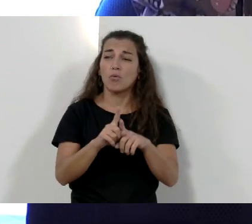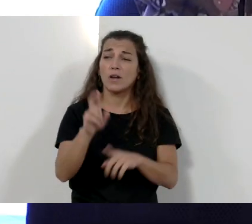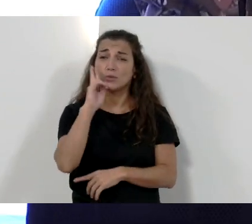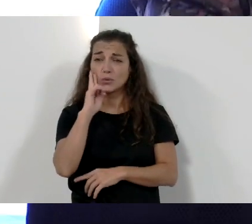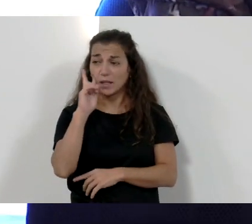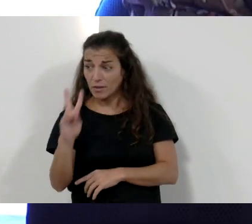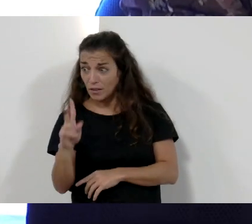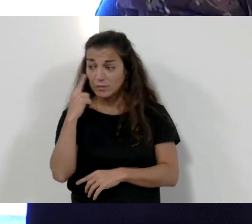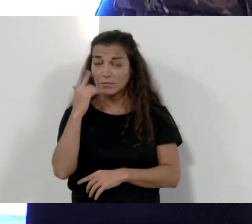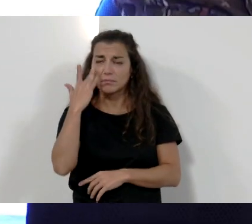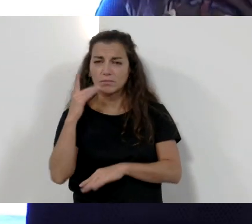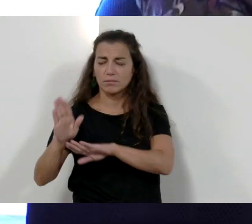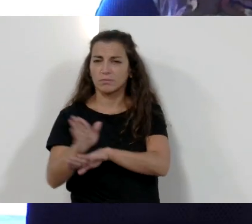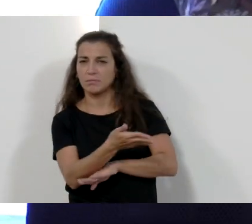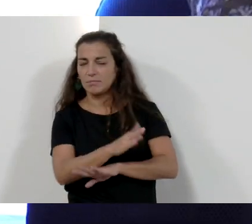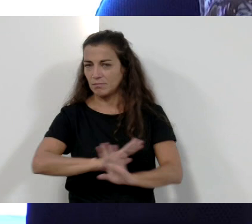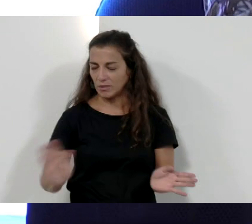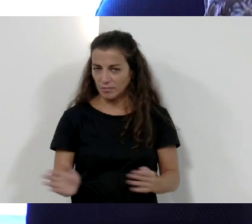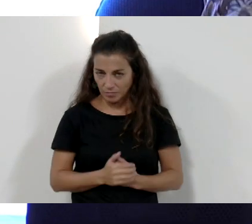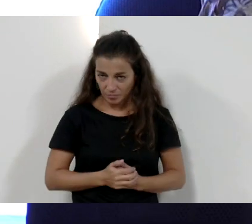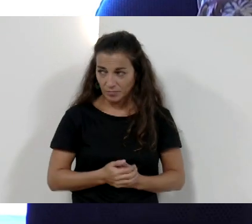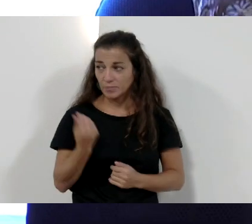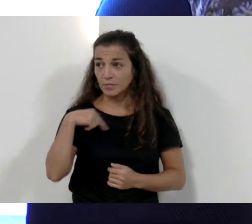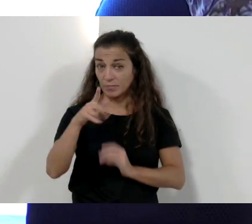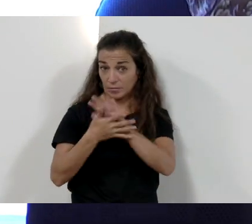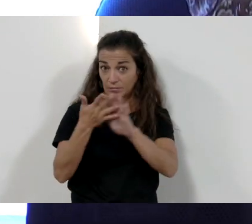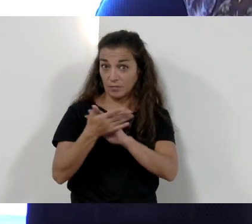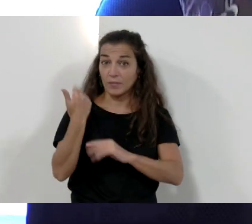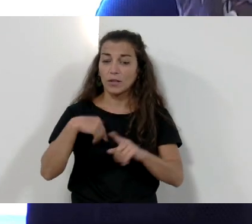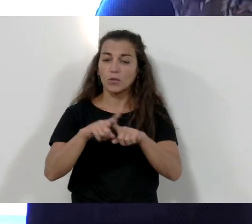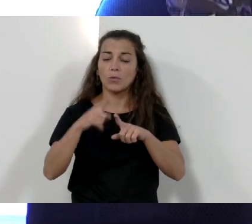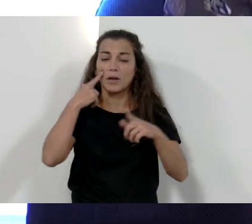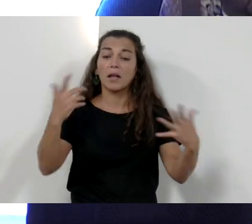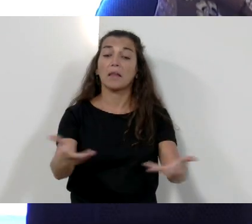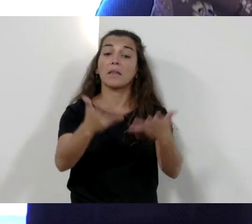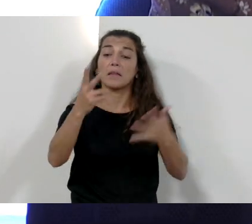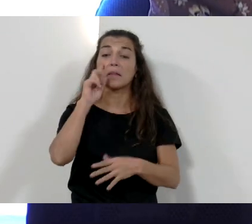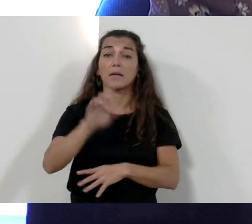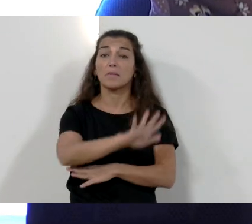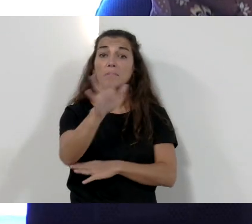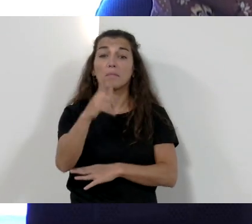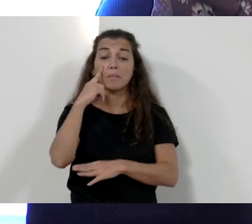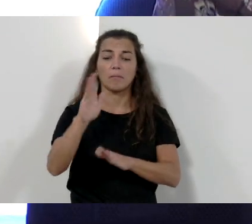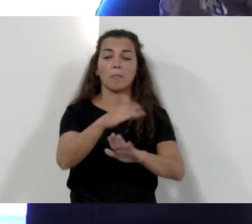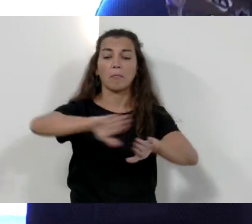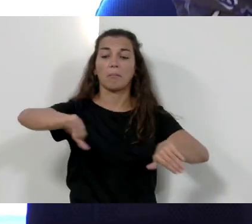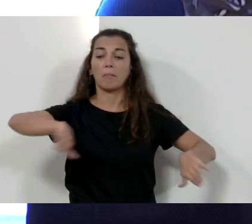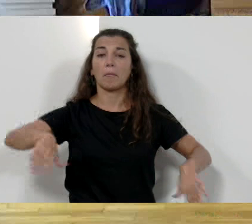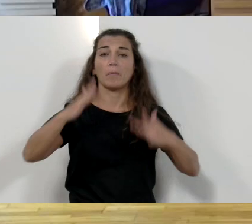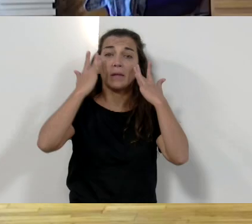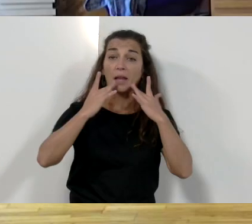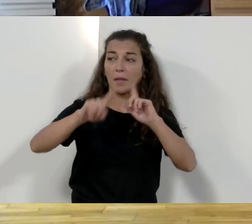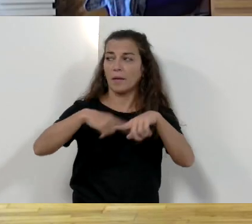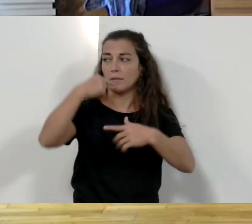Se llama así. Y mientras, quitámoslo encima y luego vemos esto. Precioso. Pero el